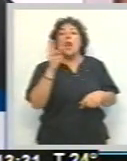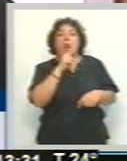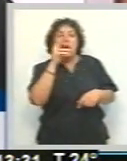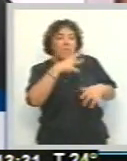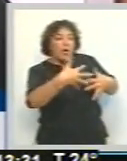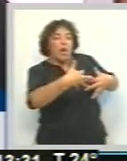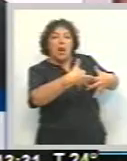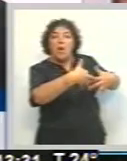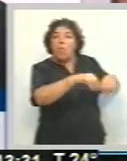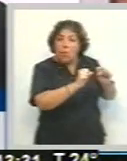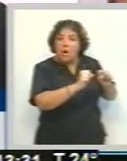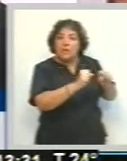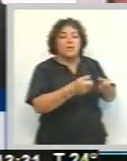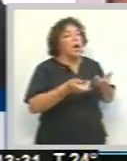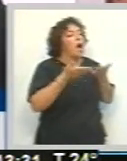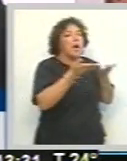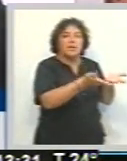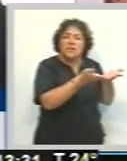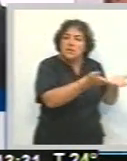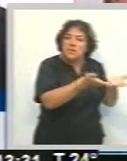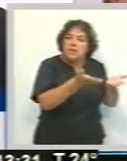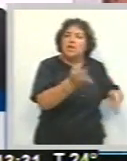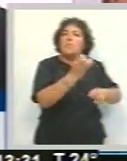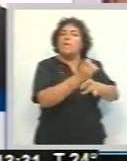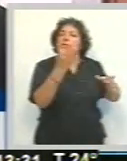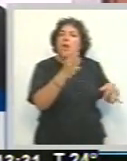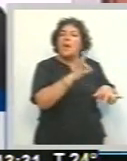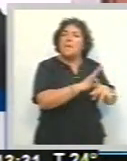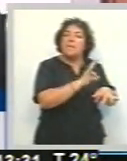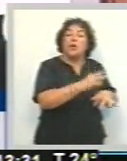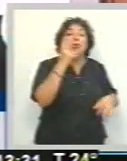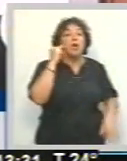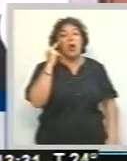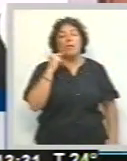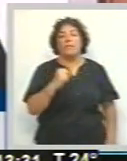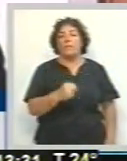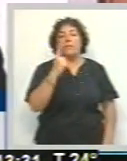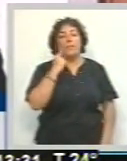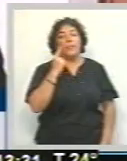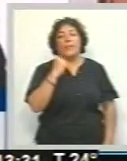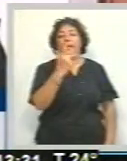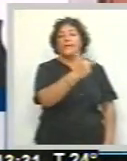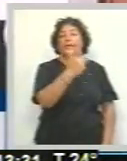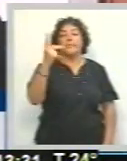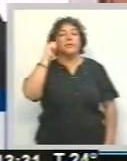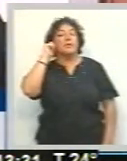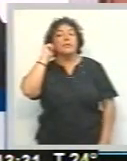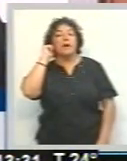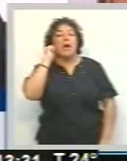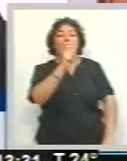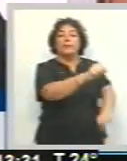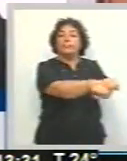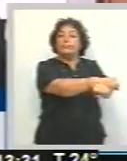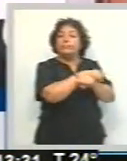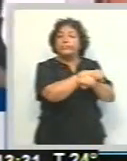que fue obviamente asistida por parte de profesionales médicos, y el hombre de 33 años, demorado y puesto a disposición de la Fiscalía